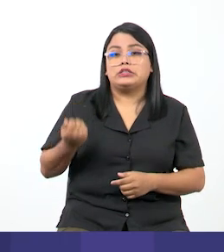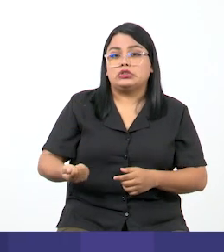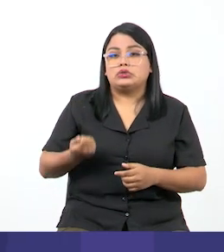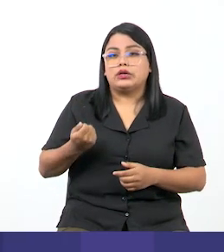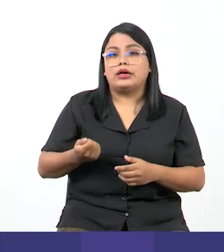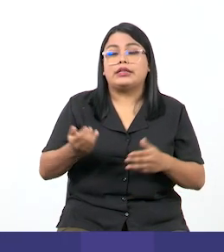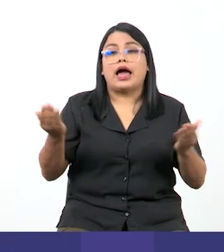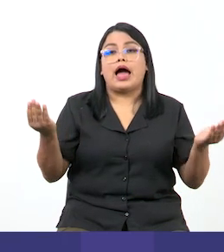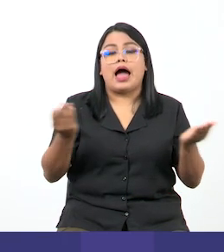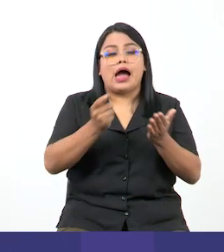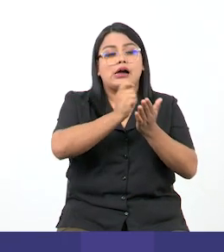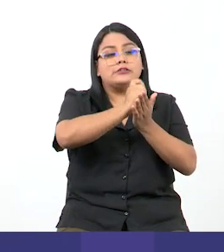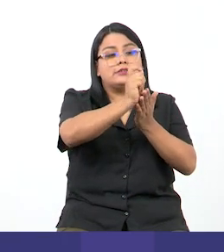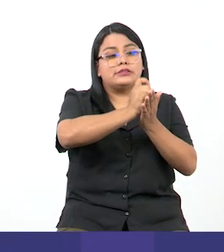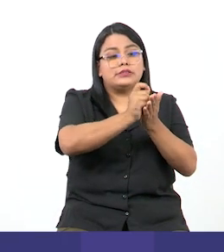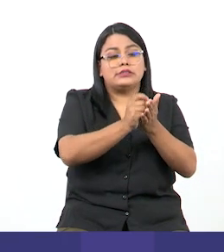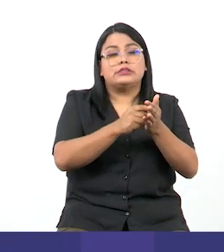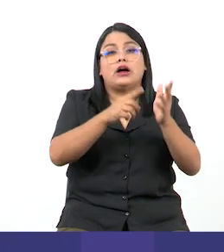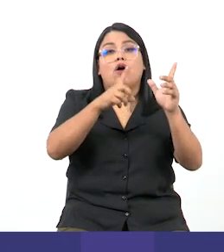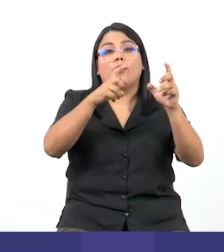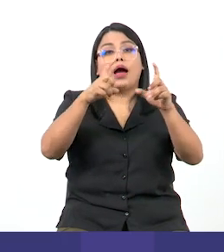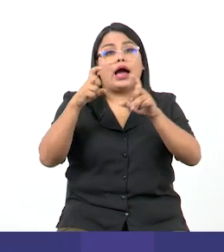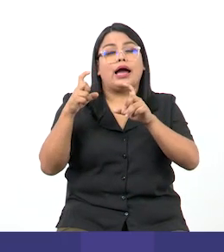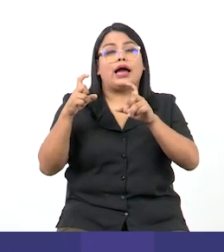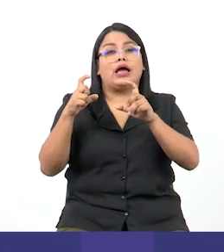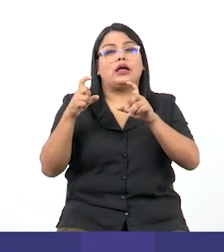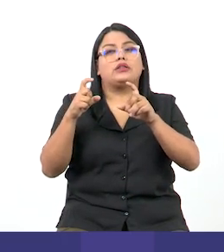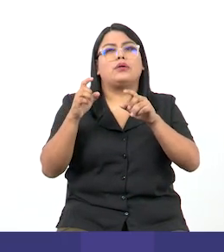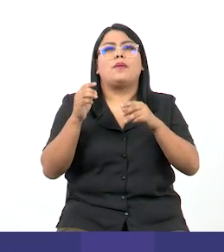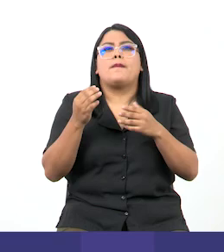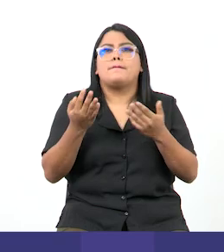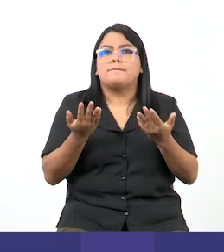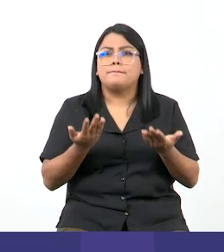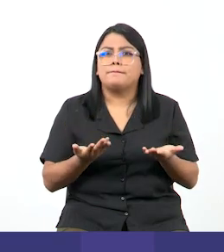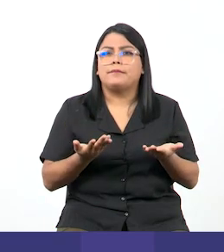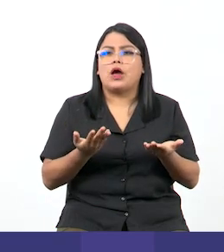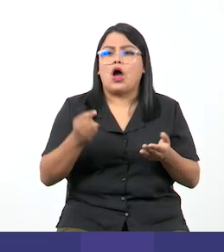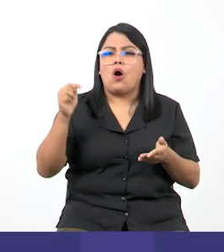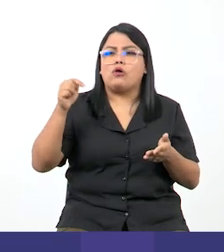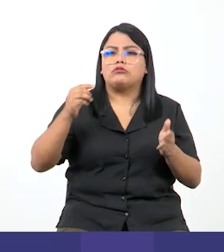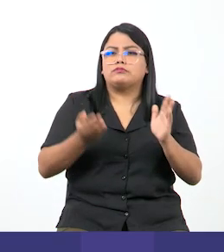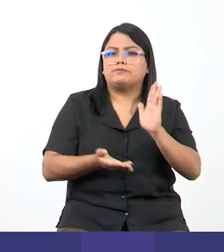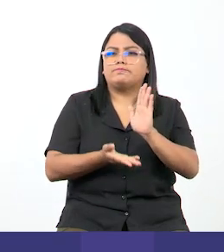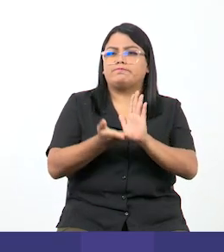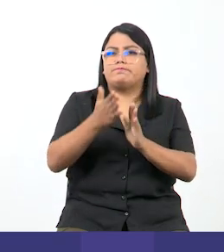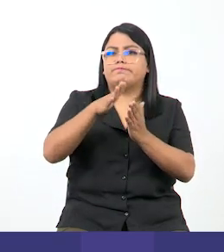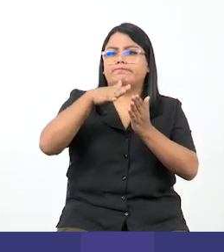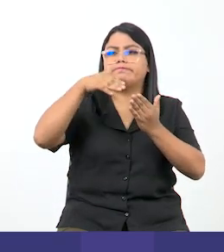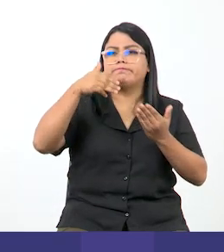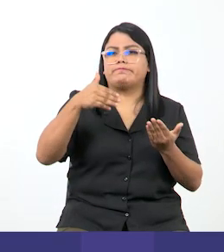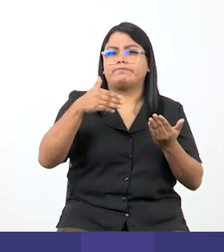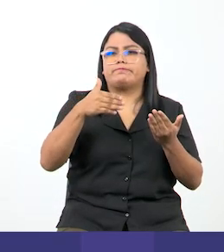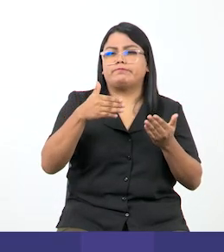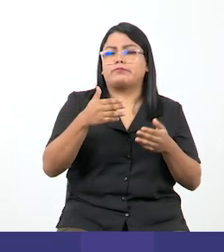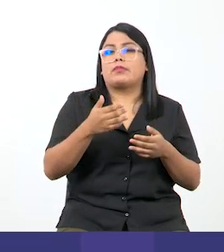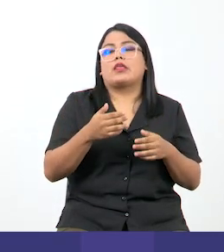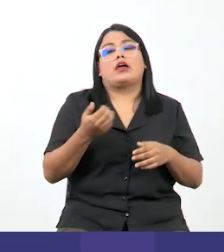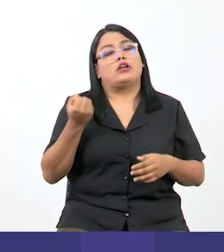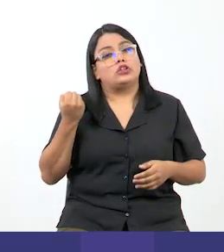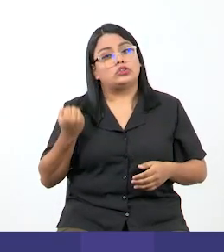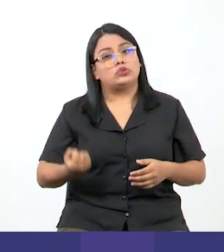le pide al estudiante que cree un texto con imágenes, pero en este momento solo se desarrolla la